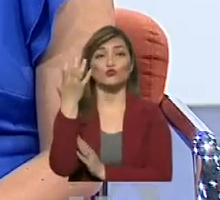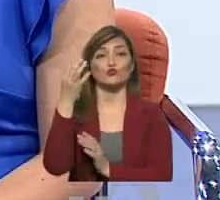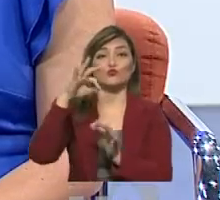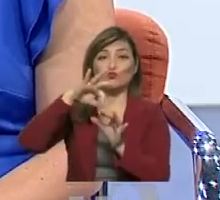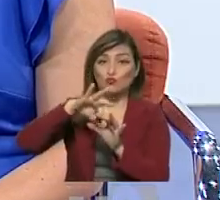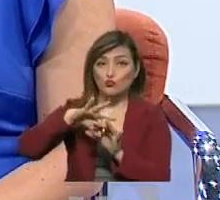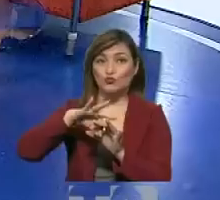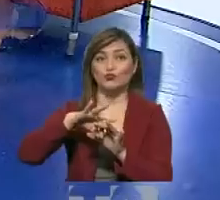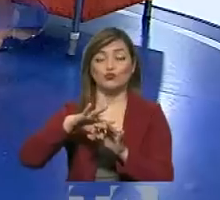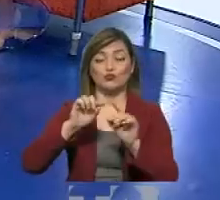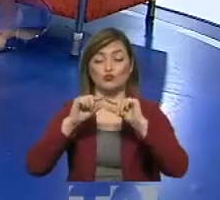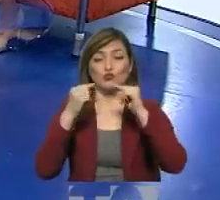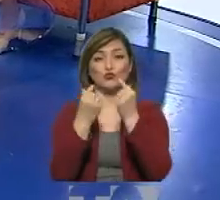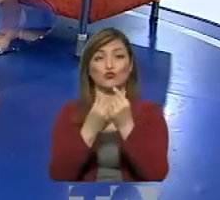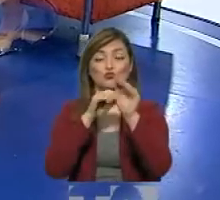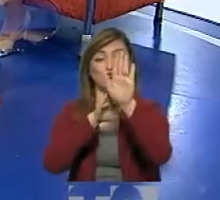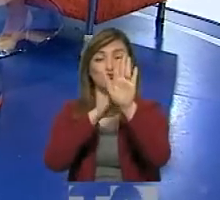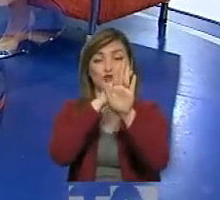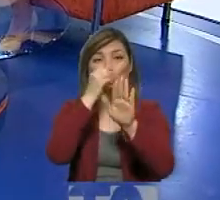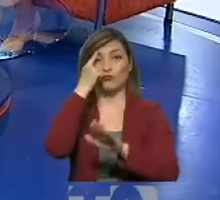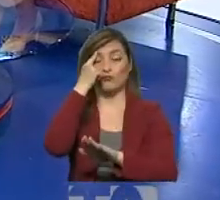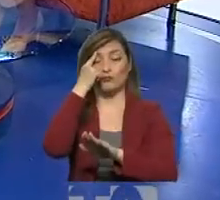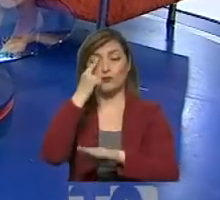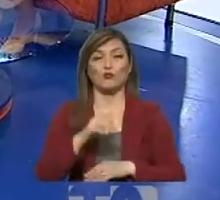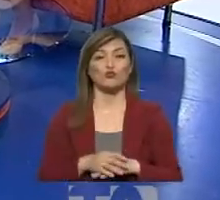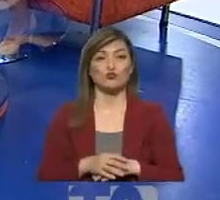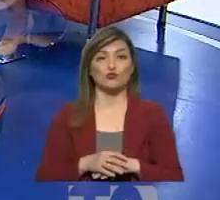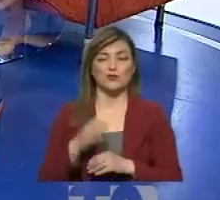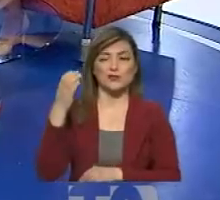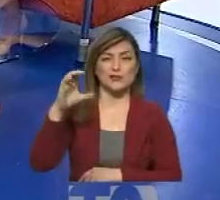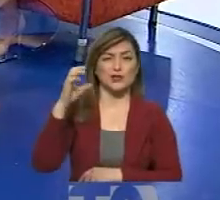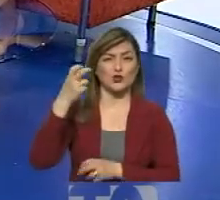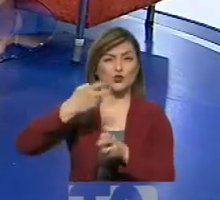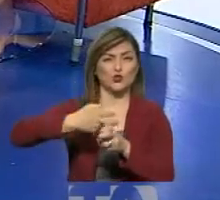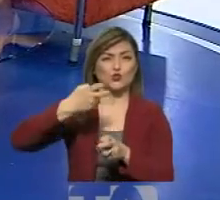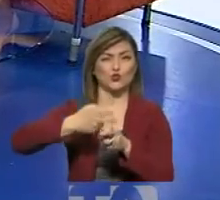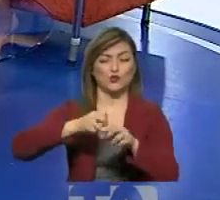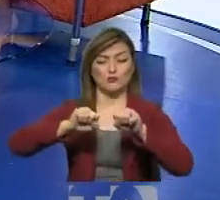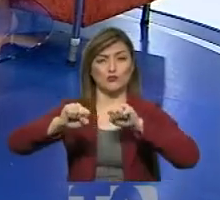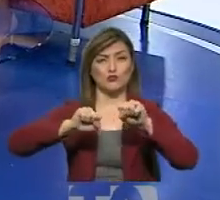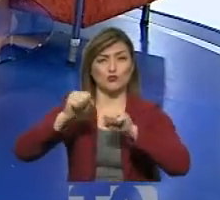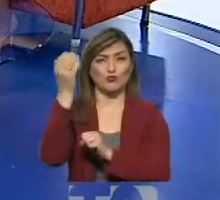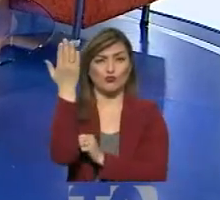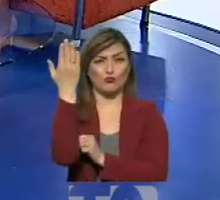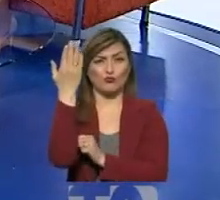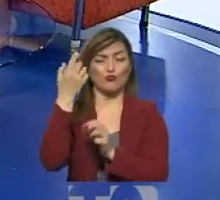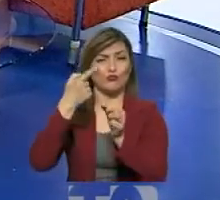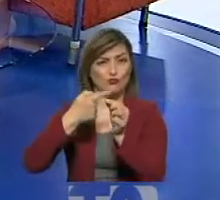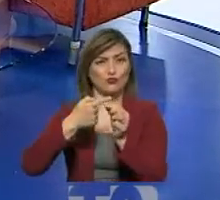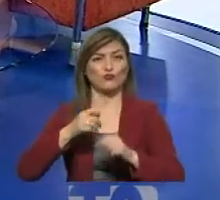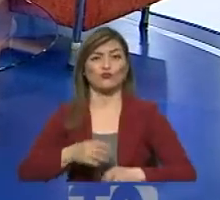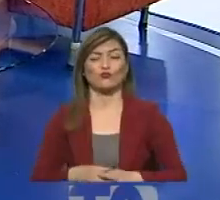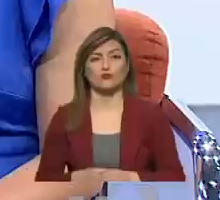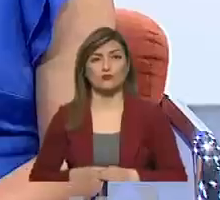necesarios, también el bloque afín al correísmo hizo duras críticas a la gestión del alcalde Jorge Ayunda,